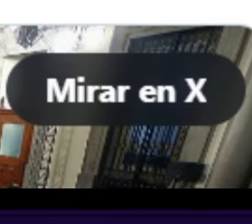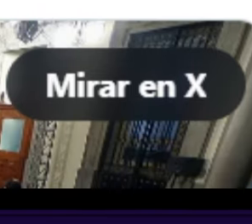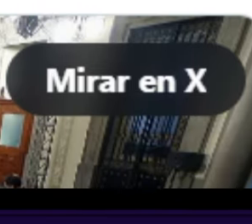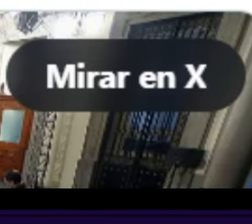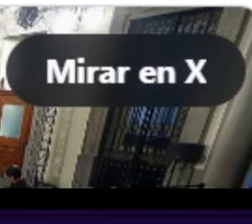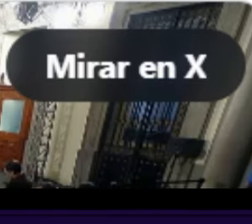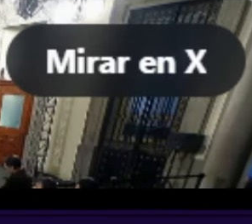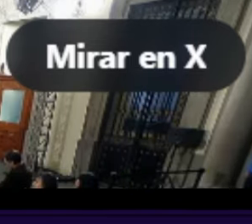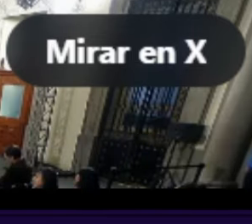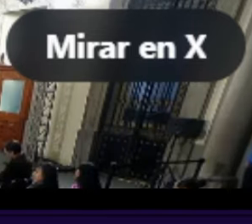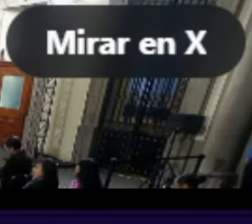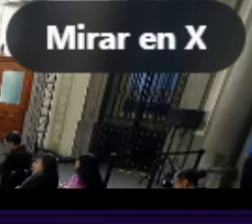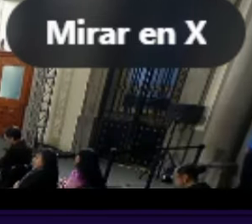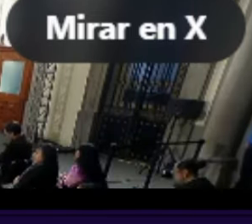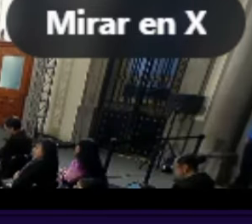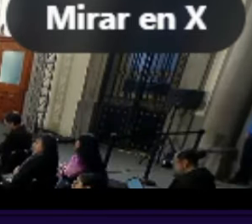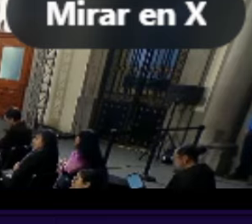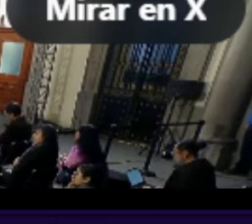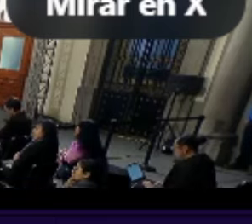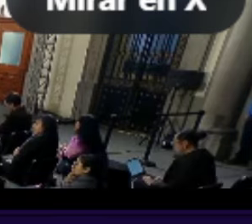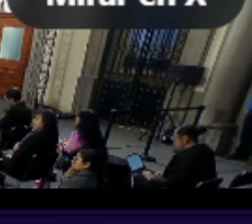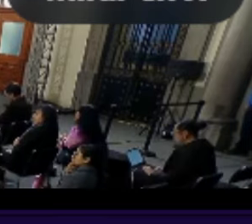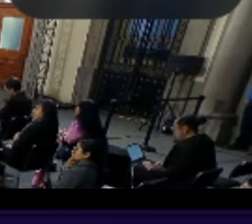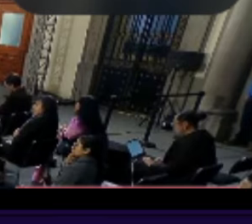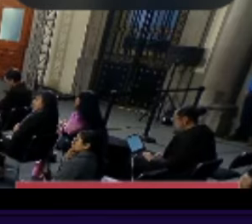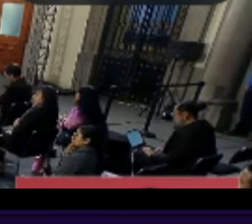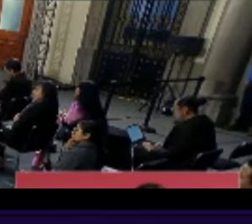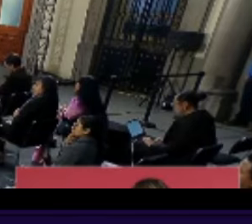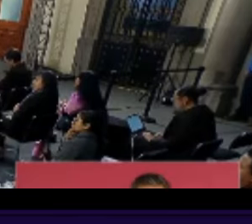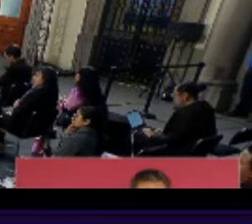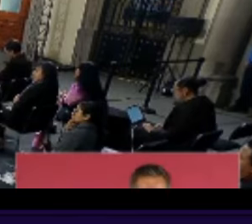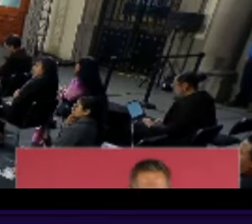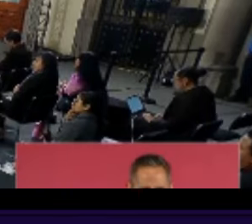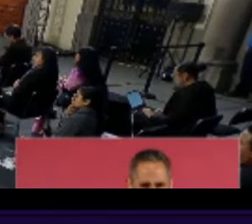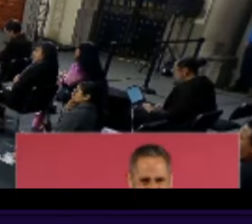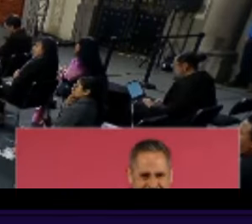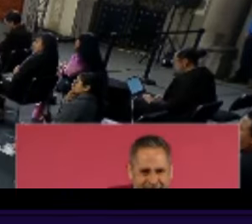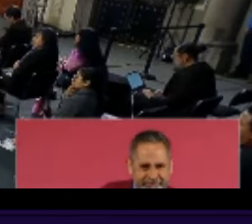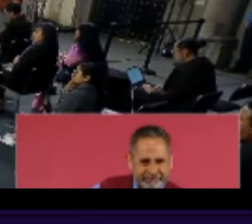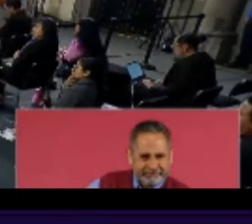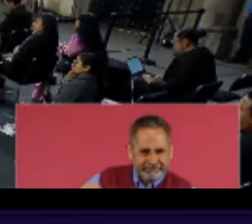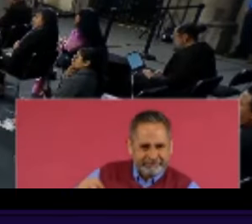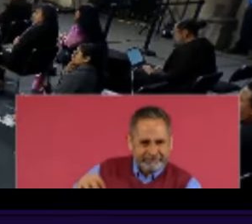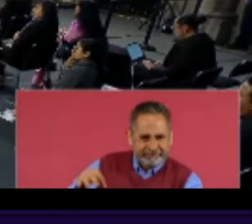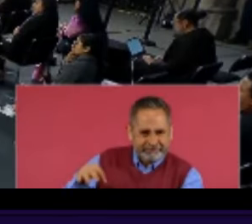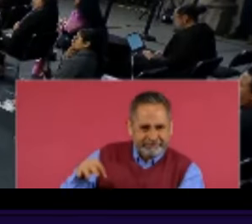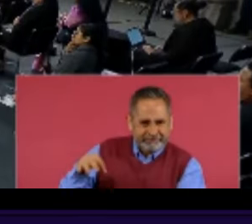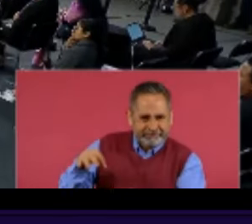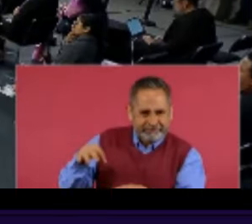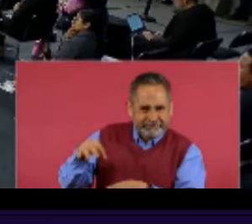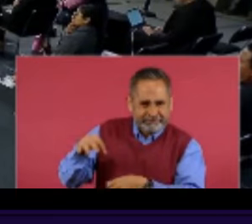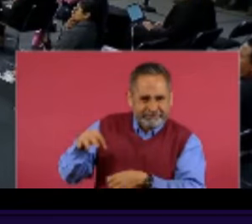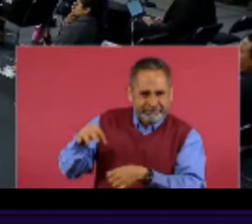a la crisis postelectoral de Venezuela ha sido la de esperar a conocer las actas del escrutinio y rechazar toda intervención en